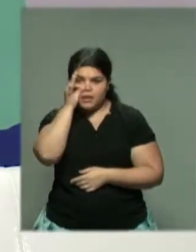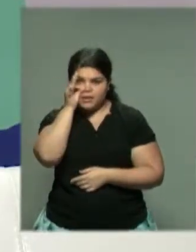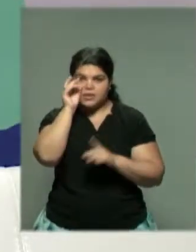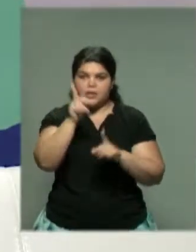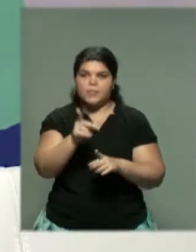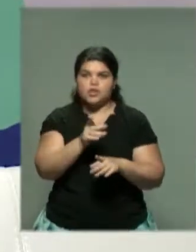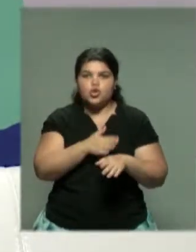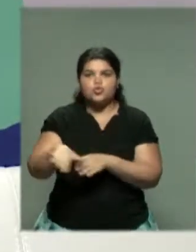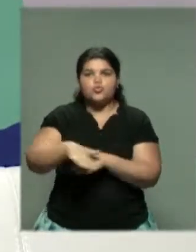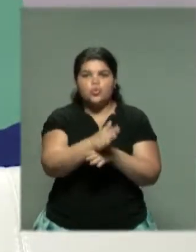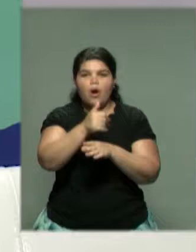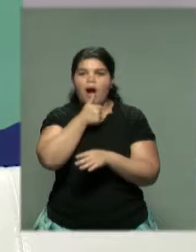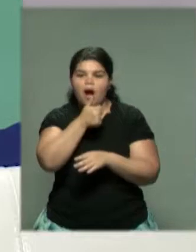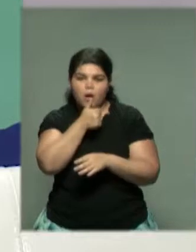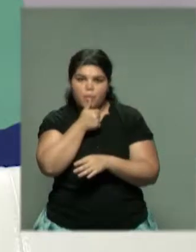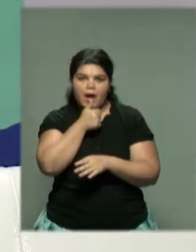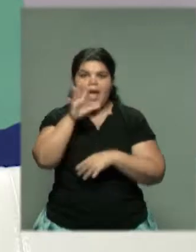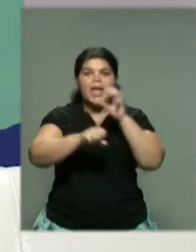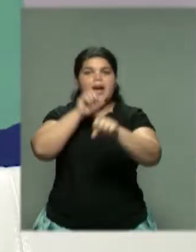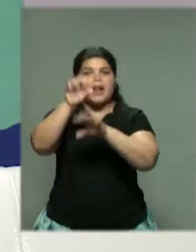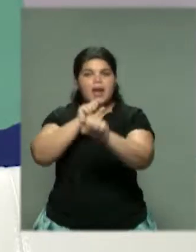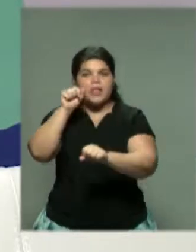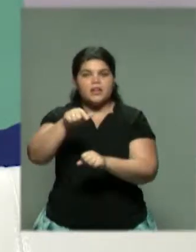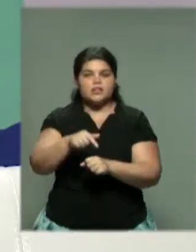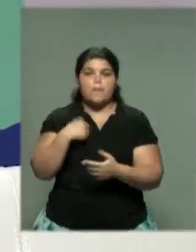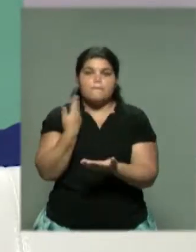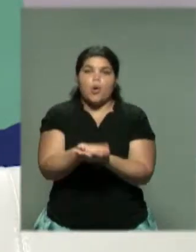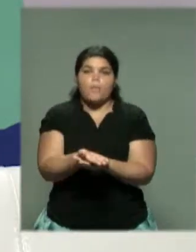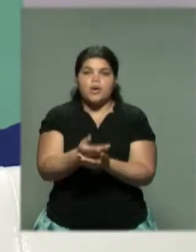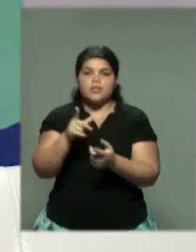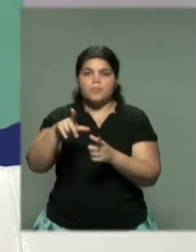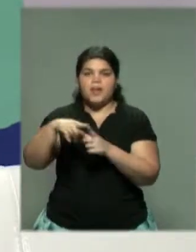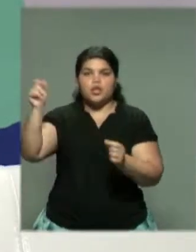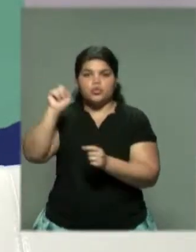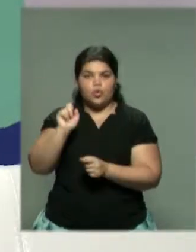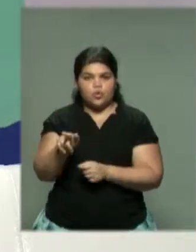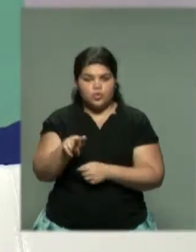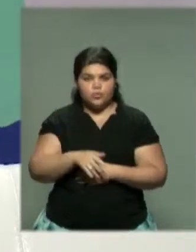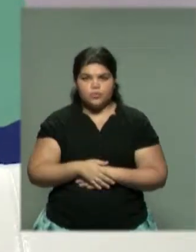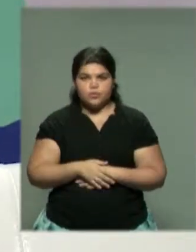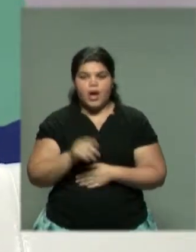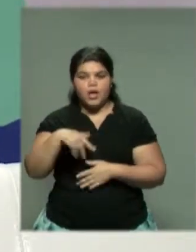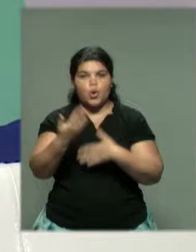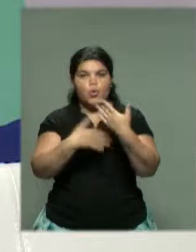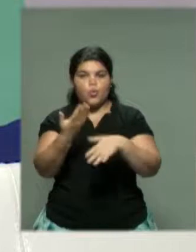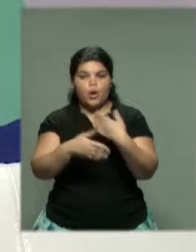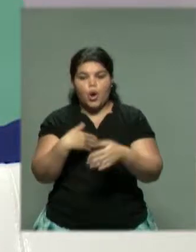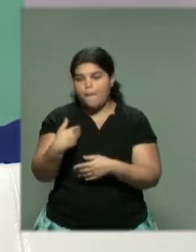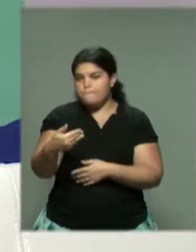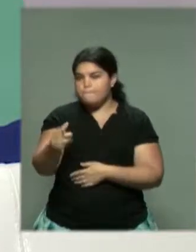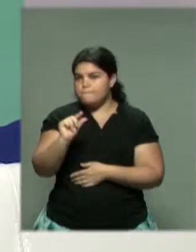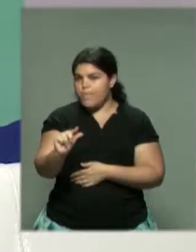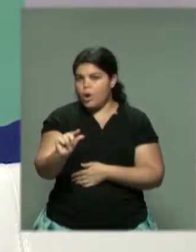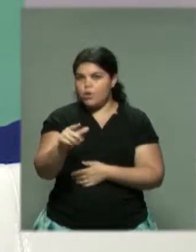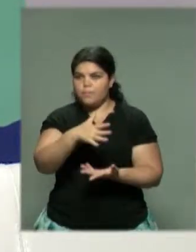surf, skate y escalada son propuestas para Tokio y los vamos a poder ver en estos Juegos Olímpicos que se van a realizar dentro de muy poquito,